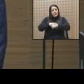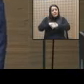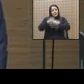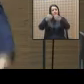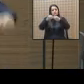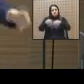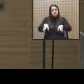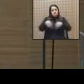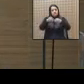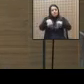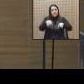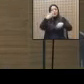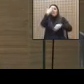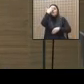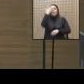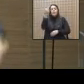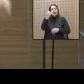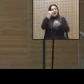Porque entonces al final,